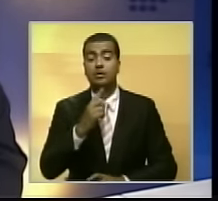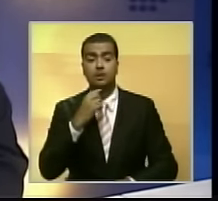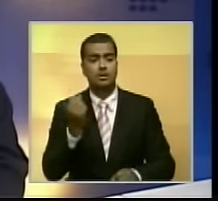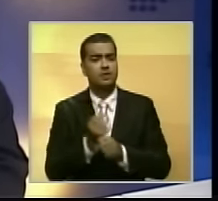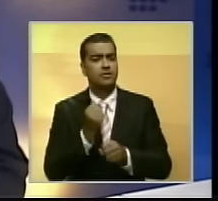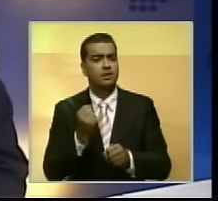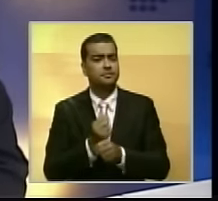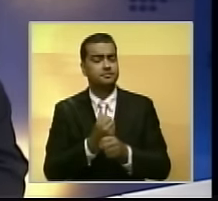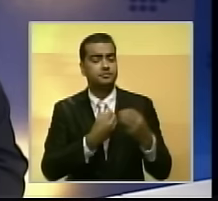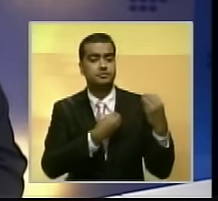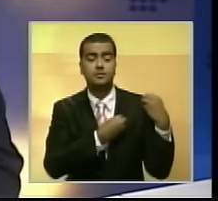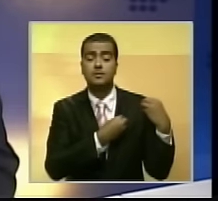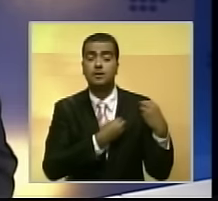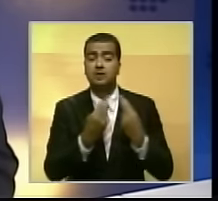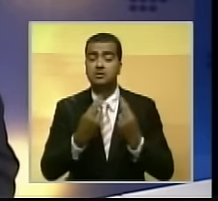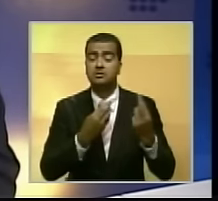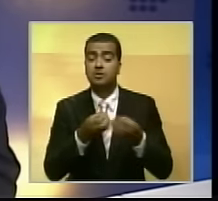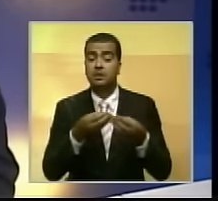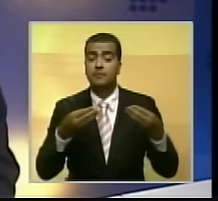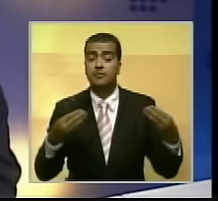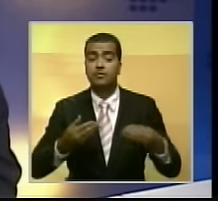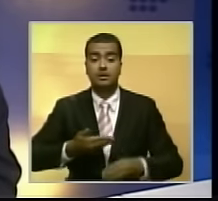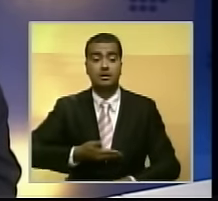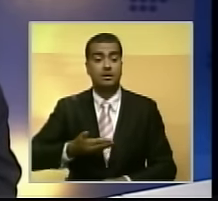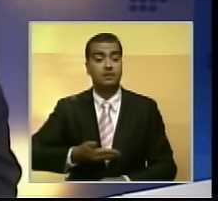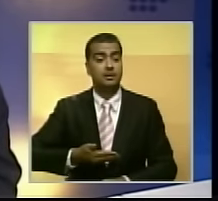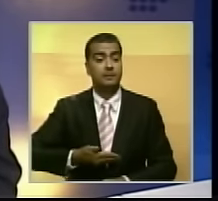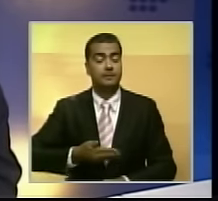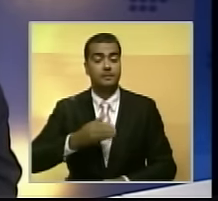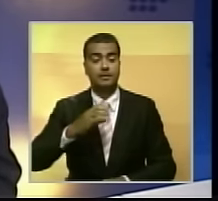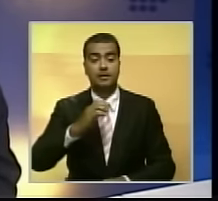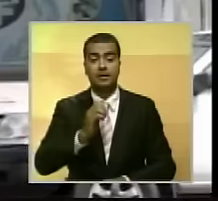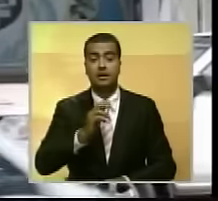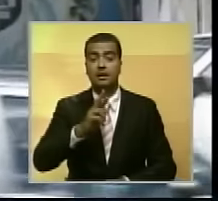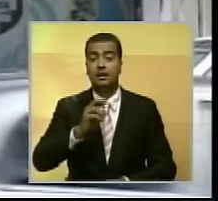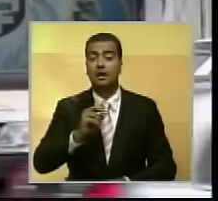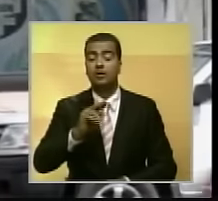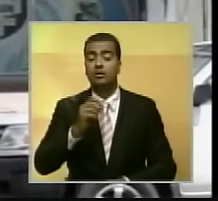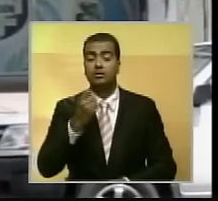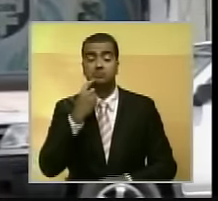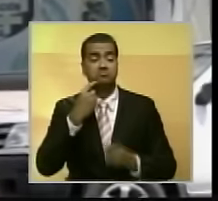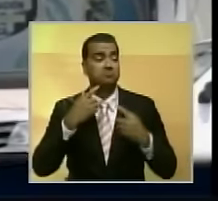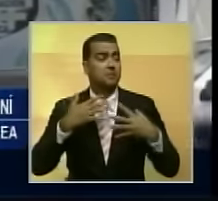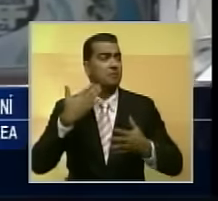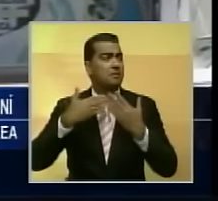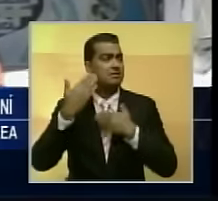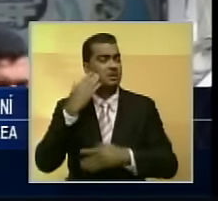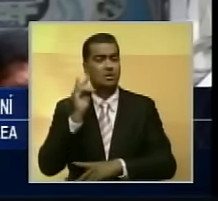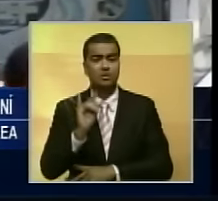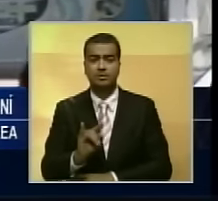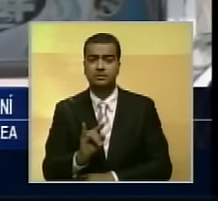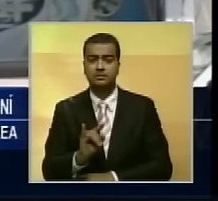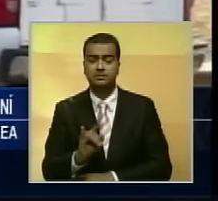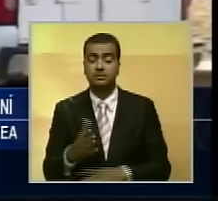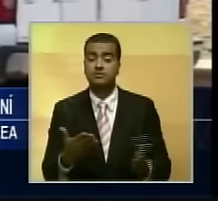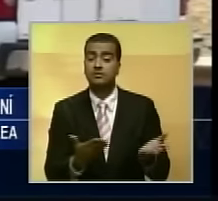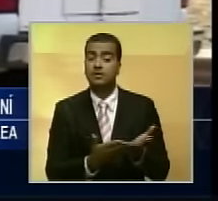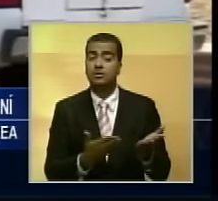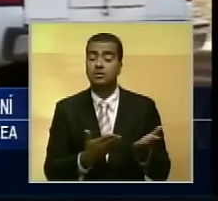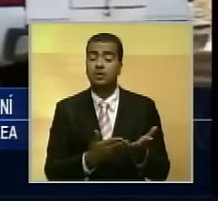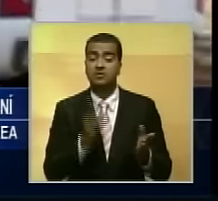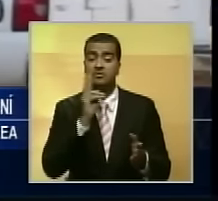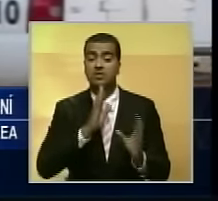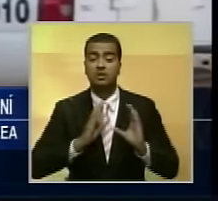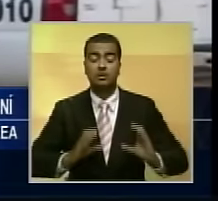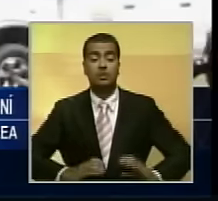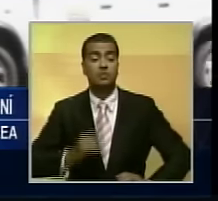desempeñaba como director de Relaciones Públicas de la Alcaldía del municipio Caroní. La víctima había desaparecido el pasado lunes. Estudiantes encontraron